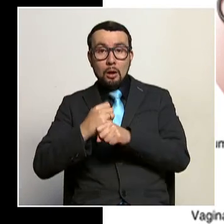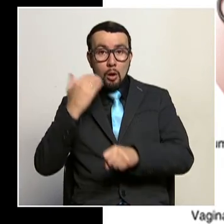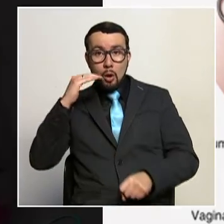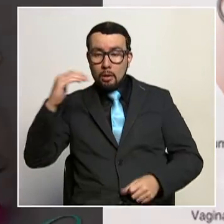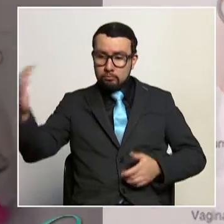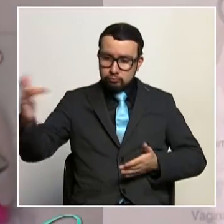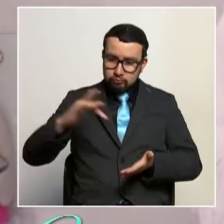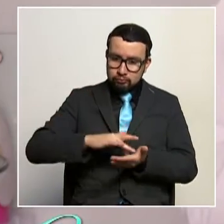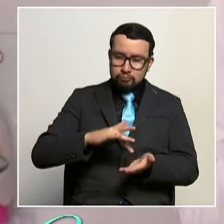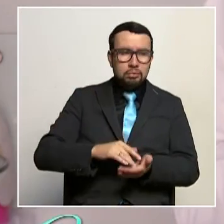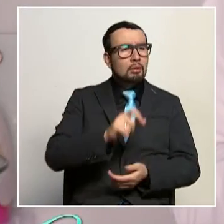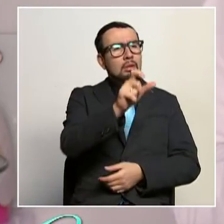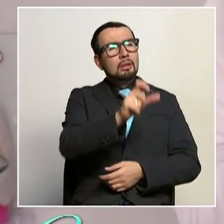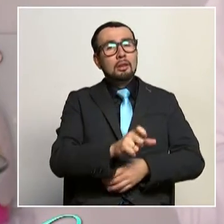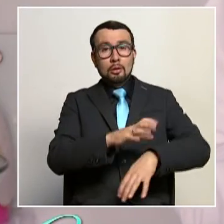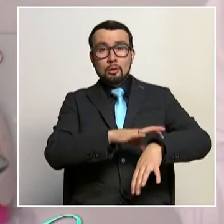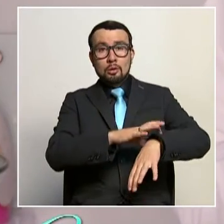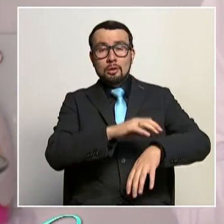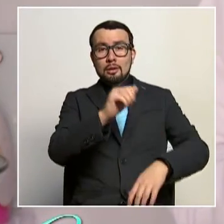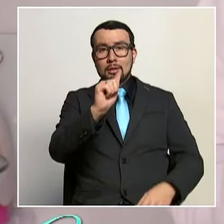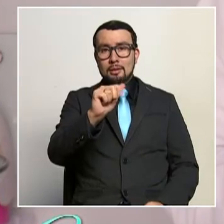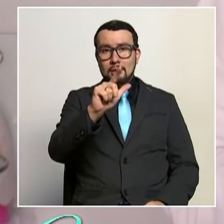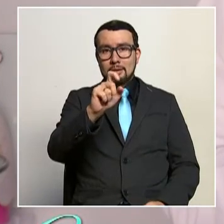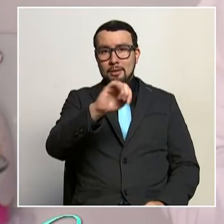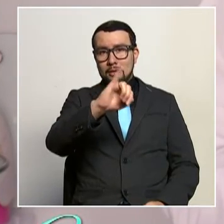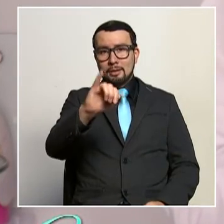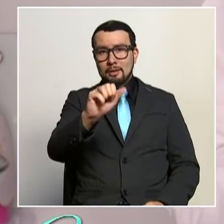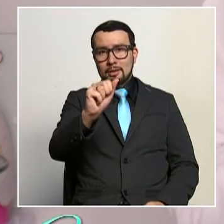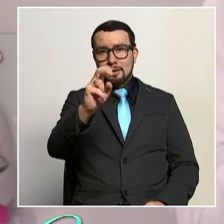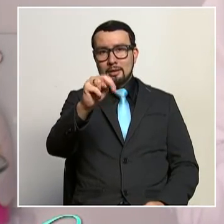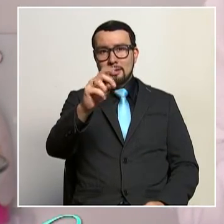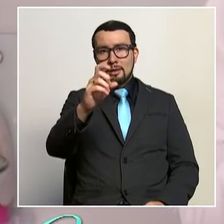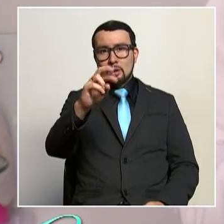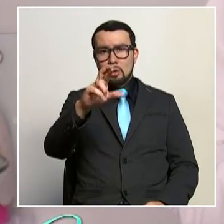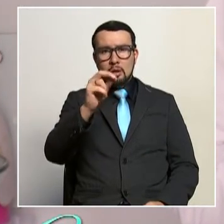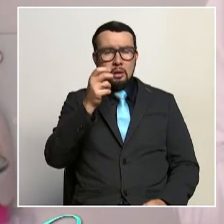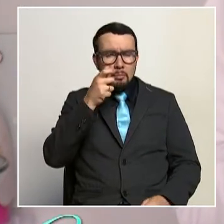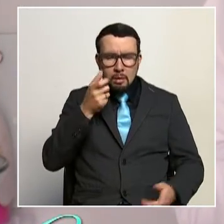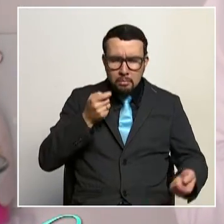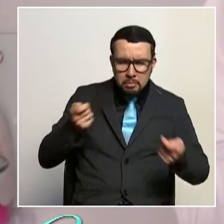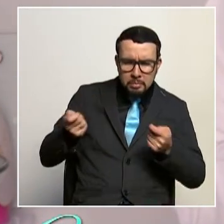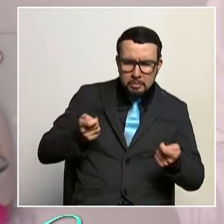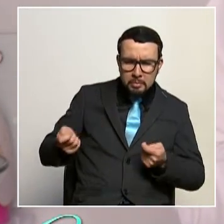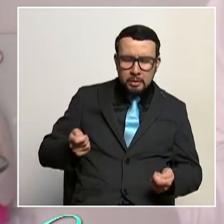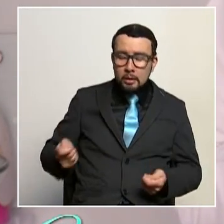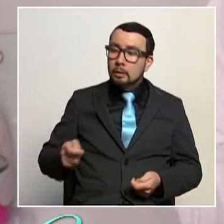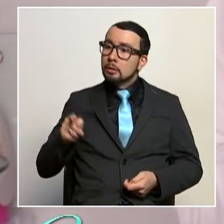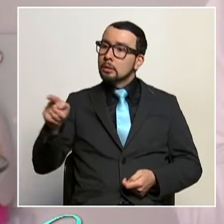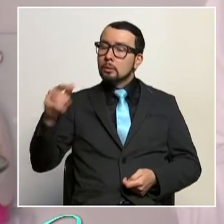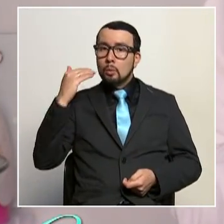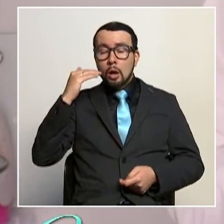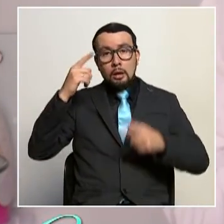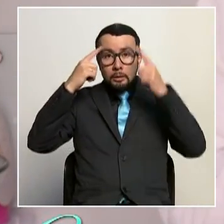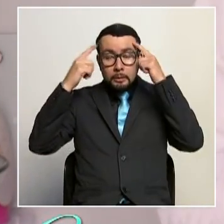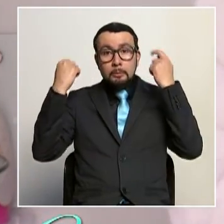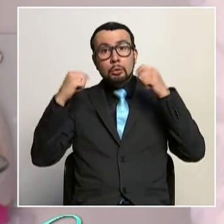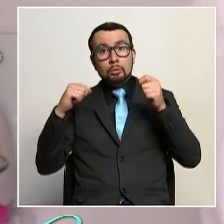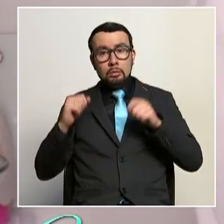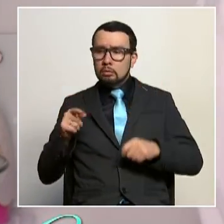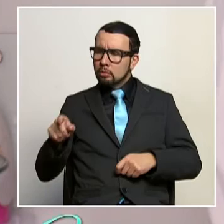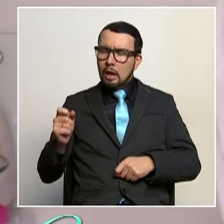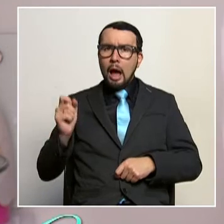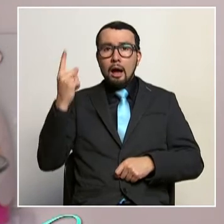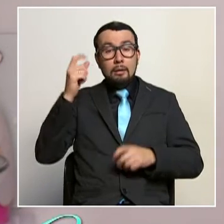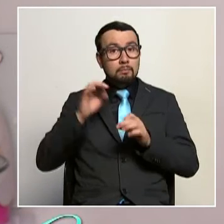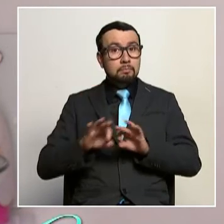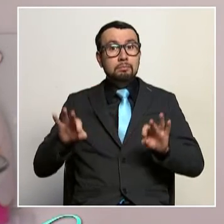conjunto con el doctor Alejandro, porque acá muchos pacientes los vemos entre todos los médicos y quedamos muy preocupados, una historia muy llamativa que quiero